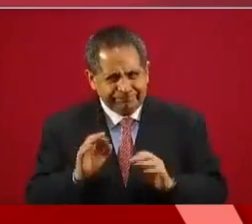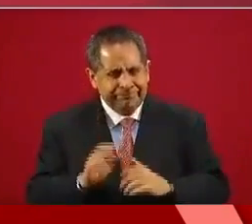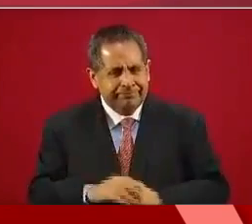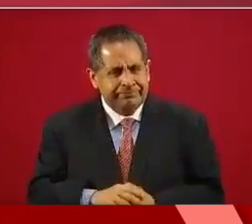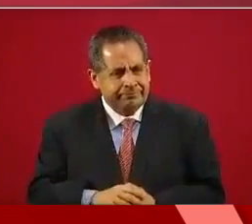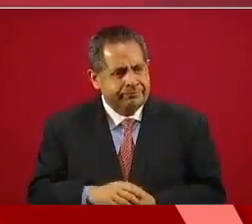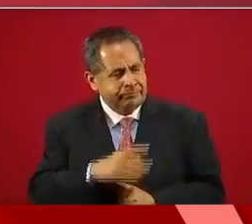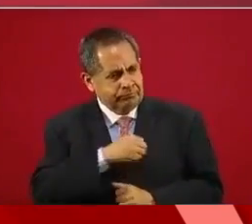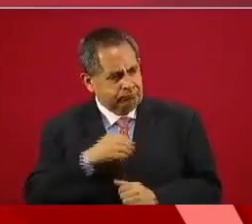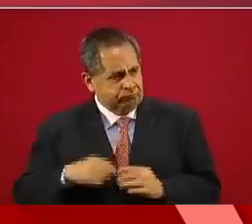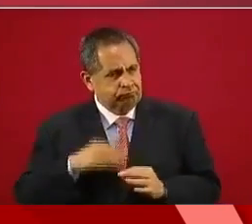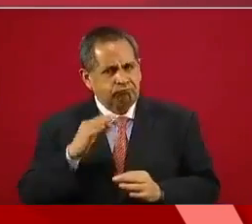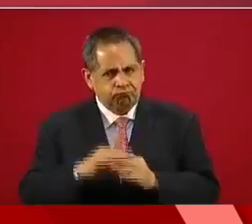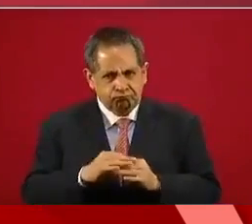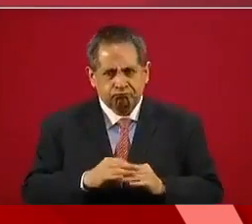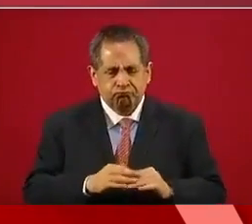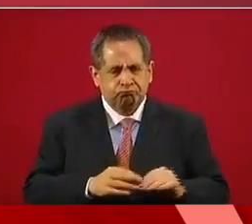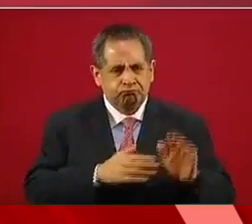cumplir